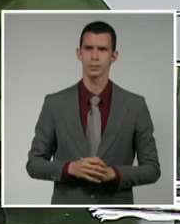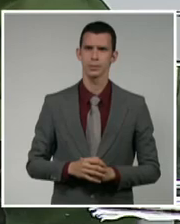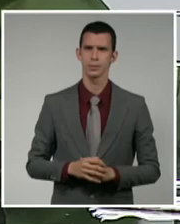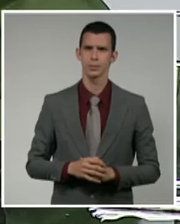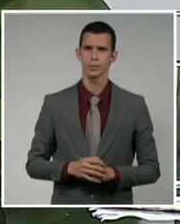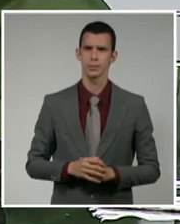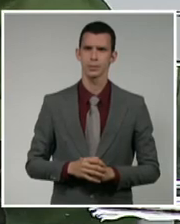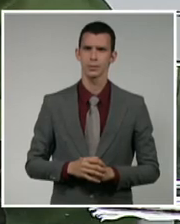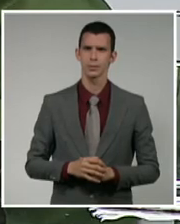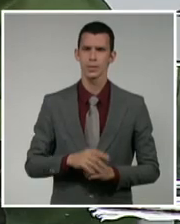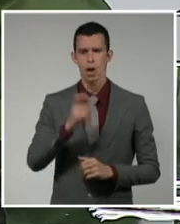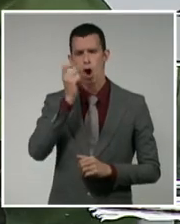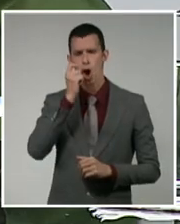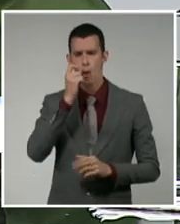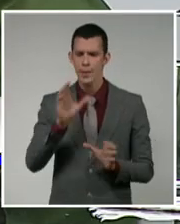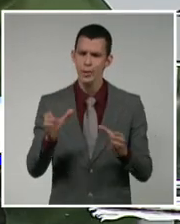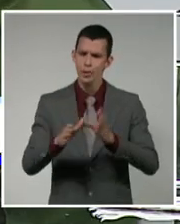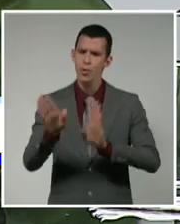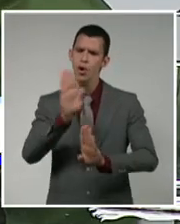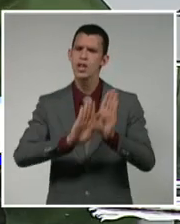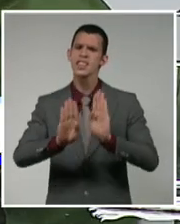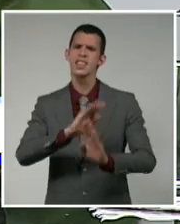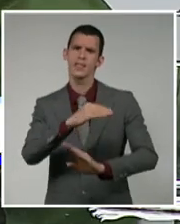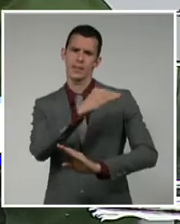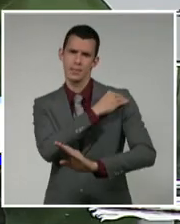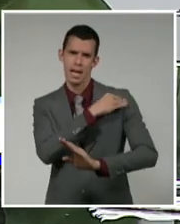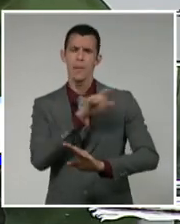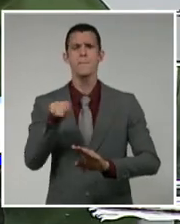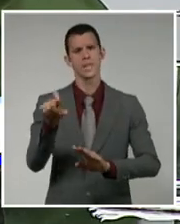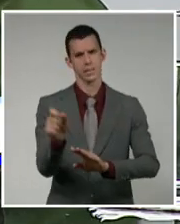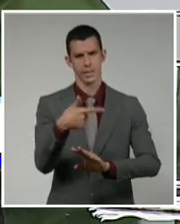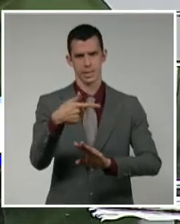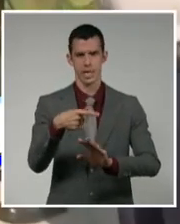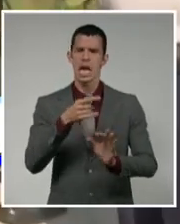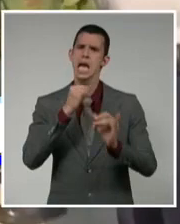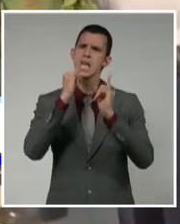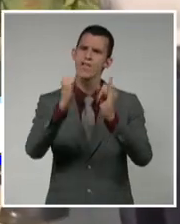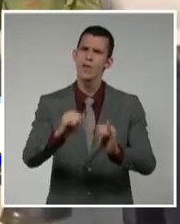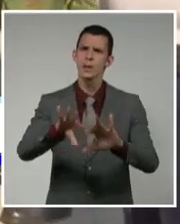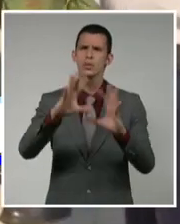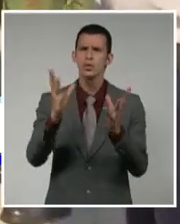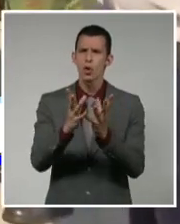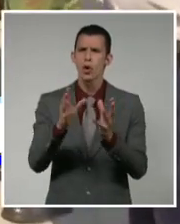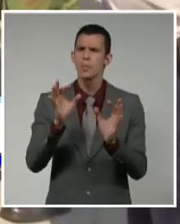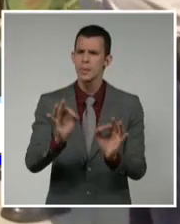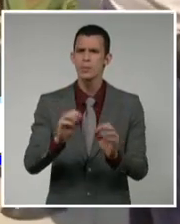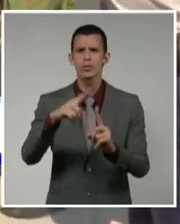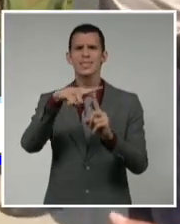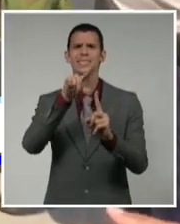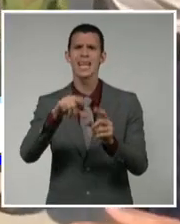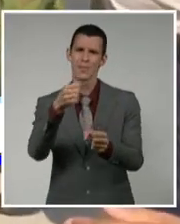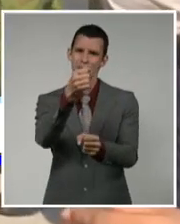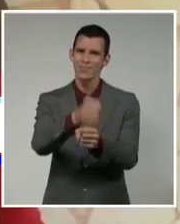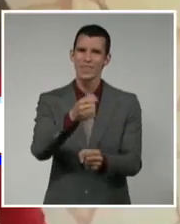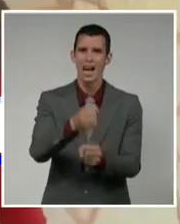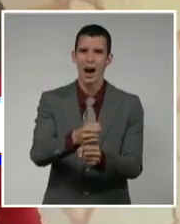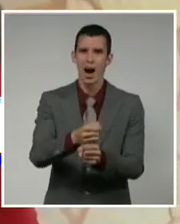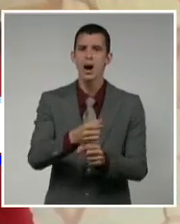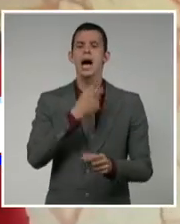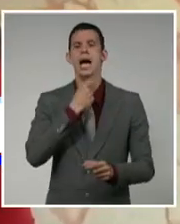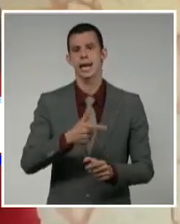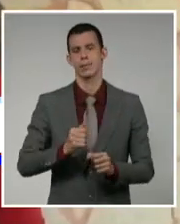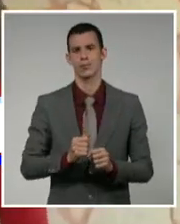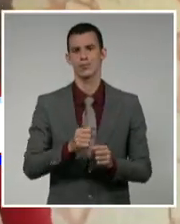Provincial de La Habana, Reinaldo García Zapata, informó que en el tema laboral, los centros que no sean de producción continua